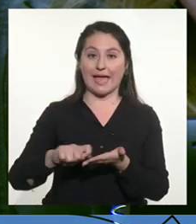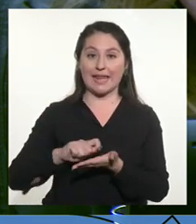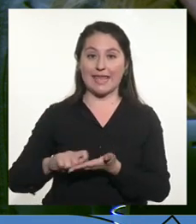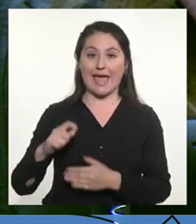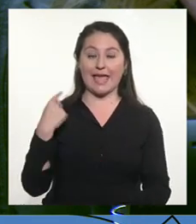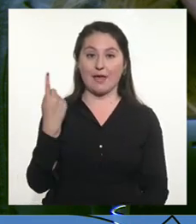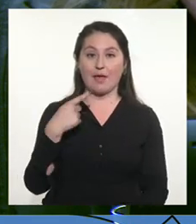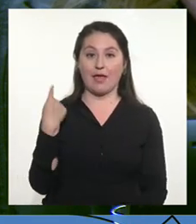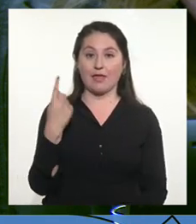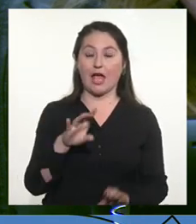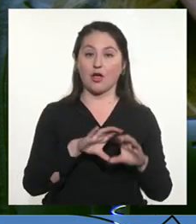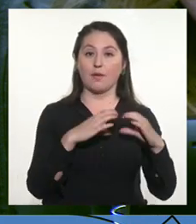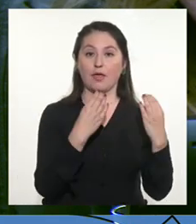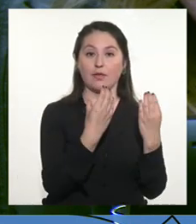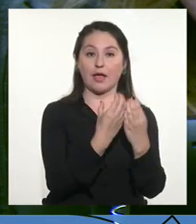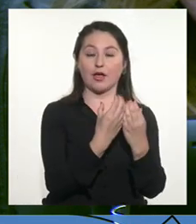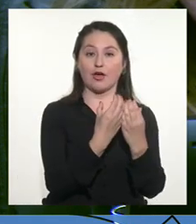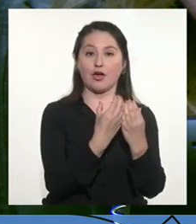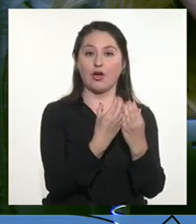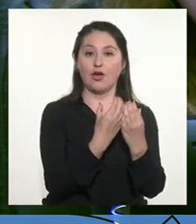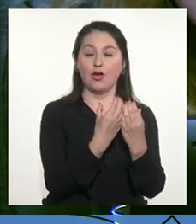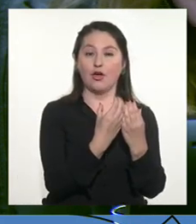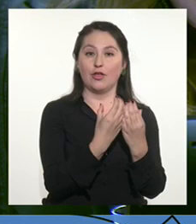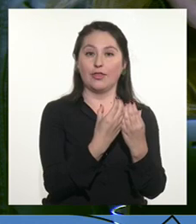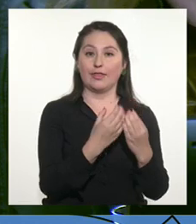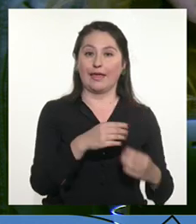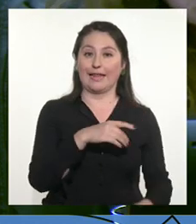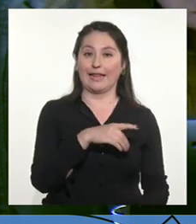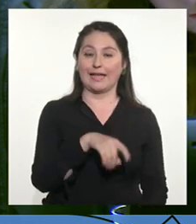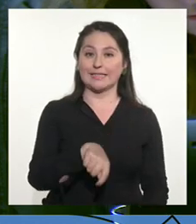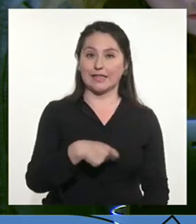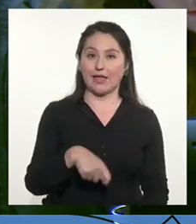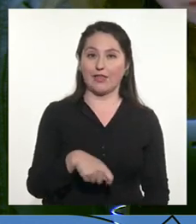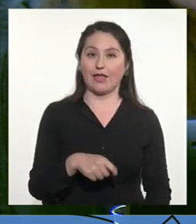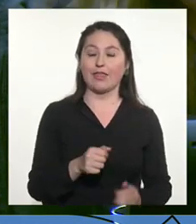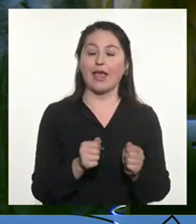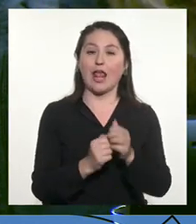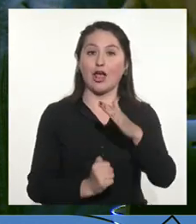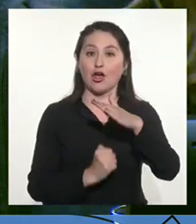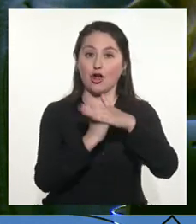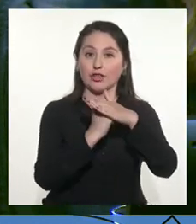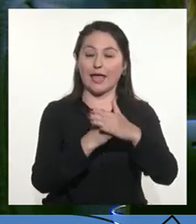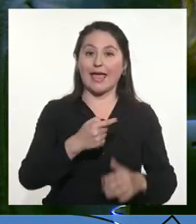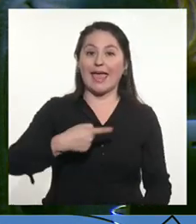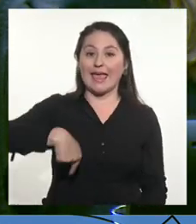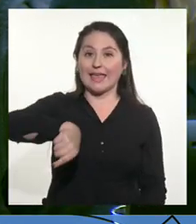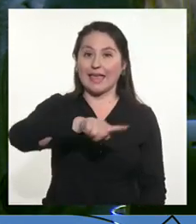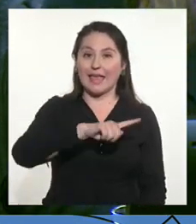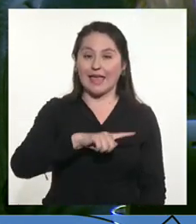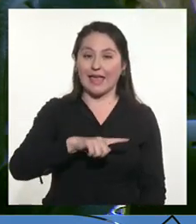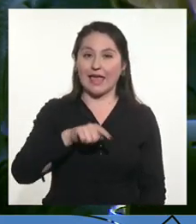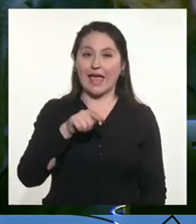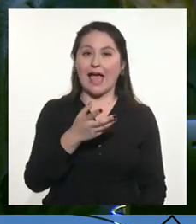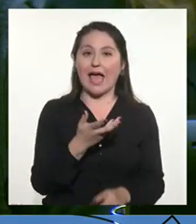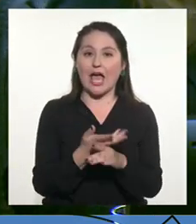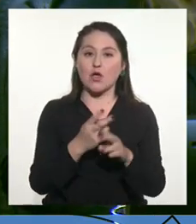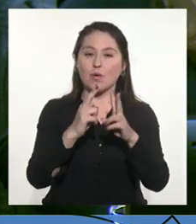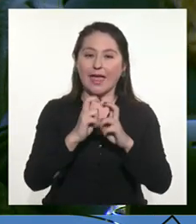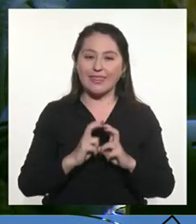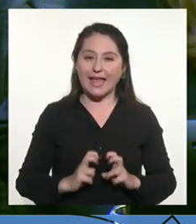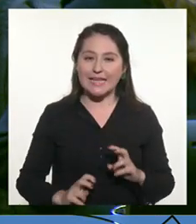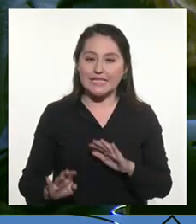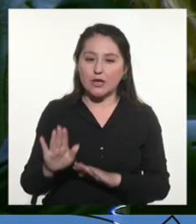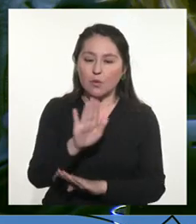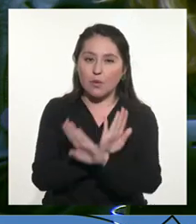cámara y del senado la control y la gente la república de la corte suprema de justicia va a haber un análisis riguroso de